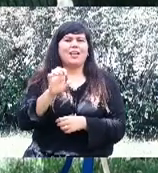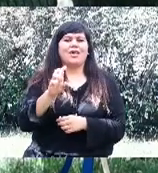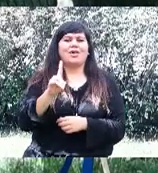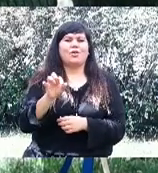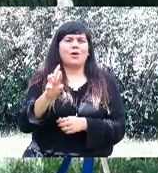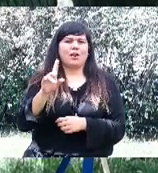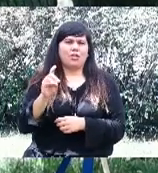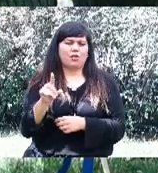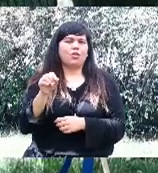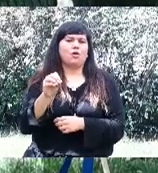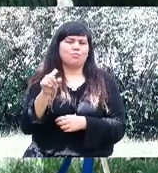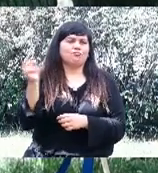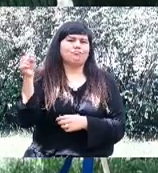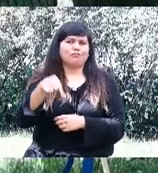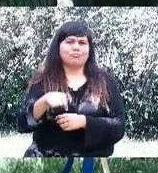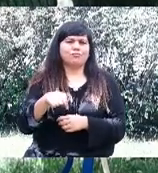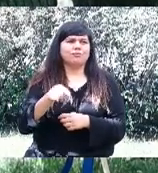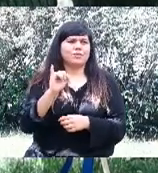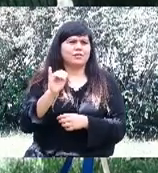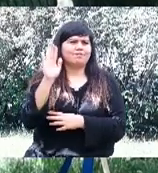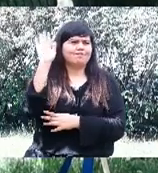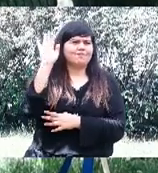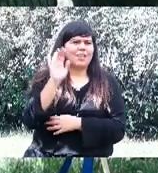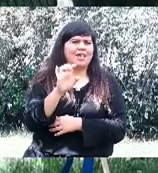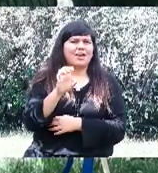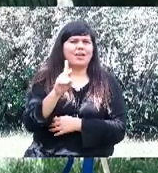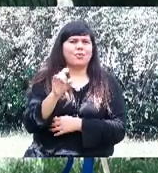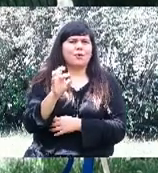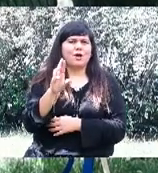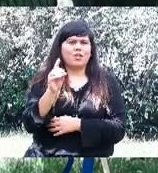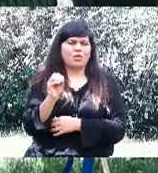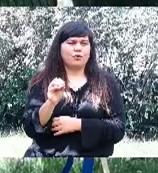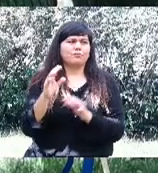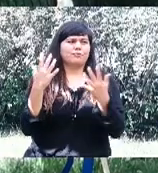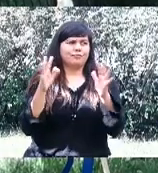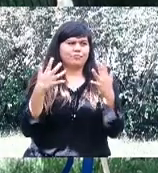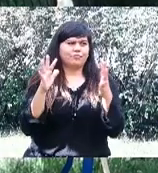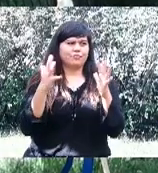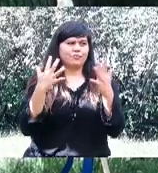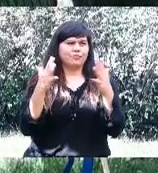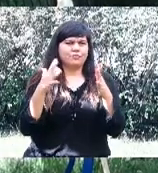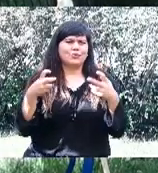también si puede levantar su mano por favor aquí y